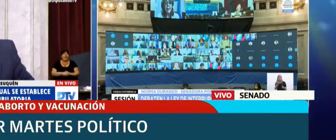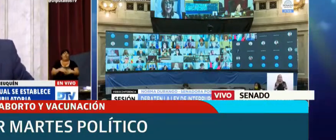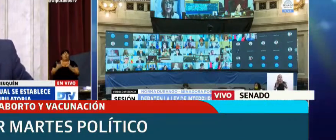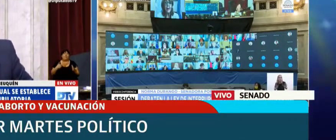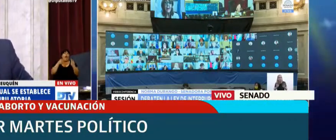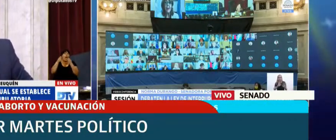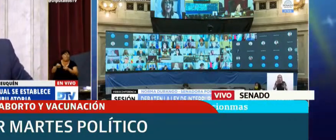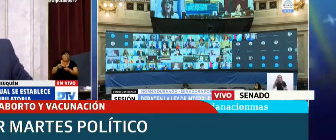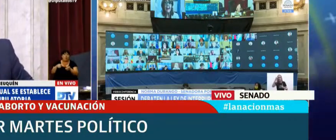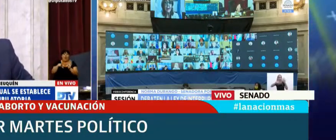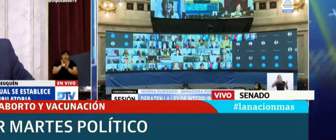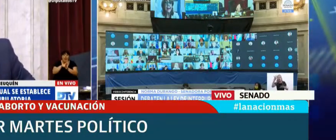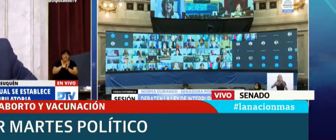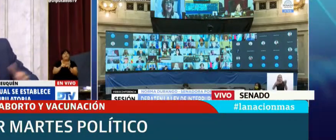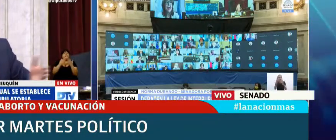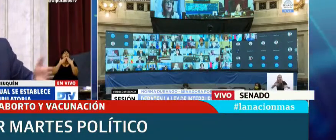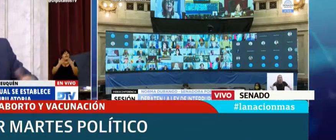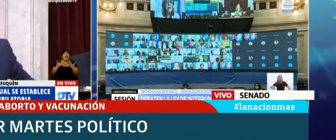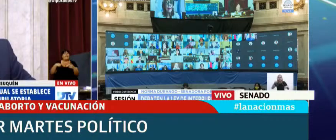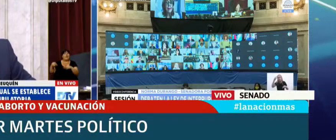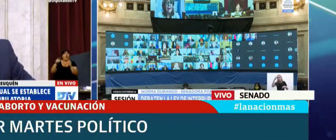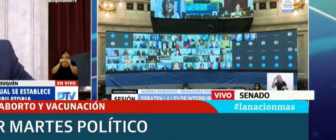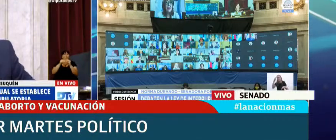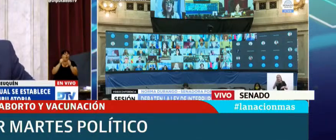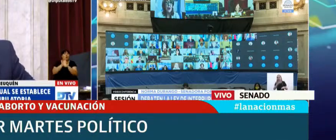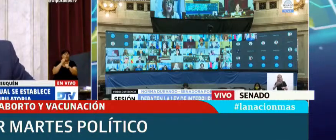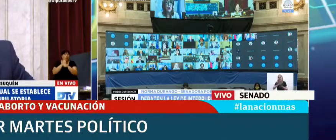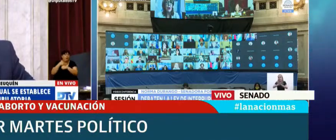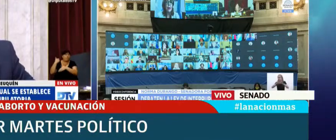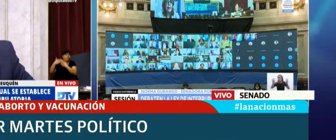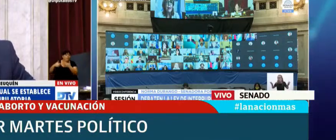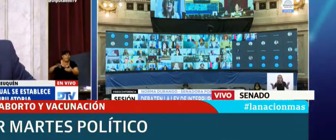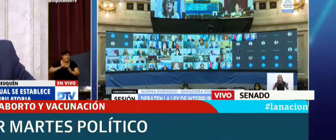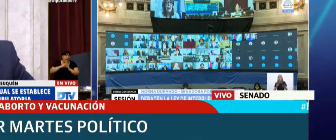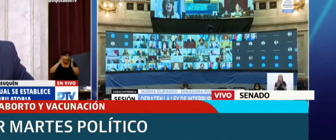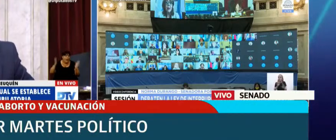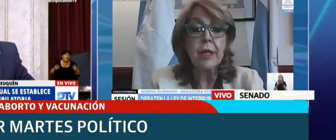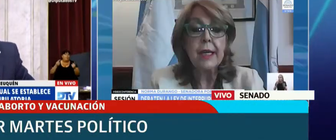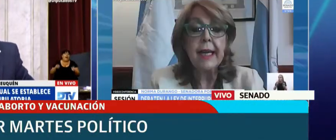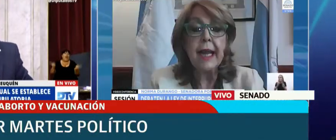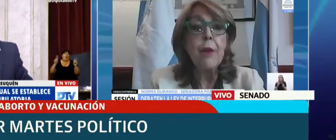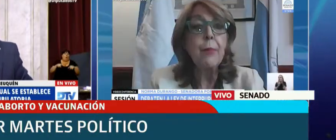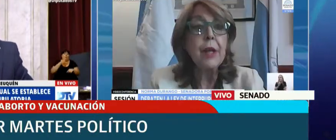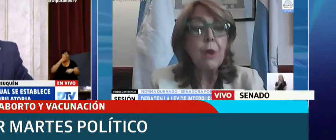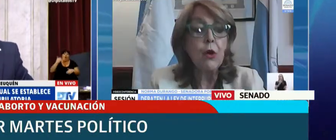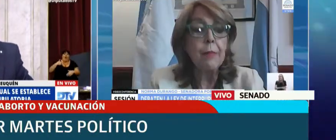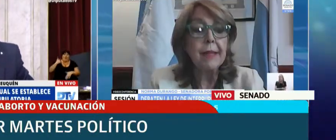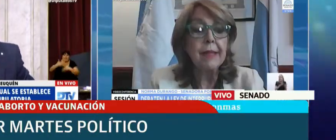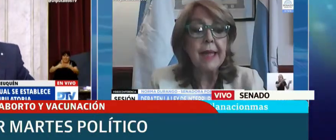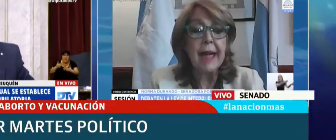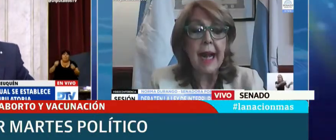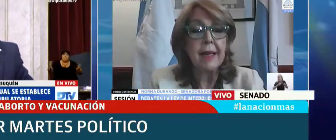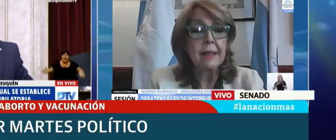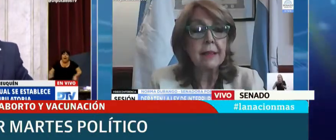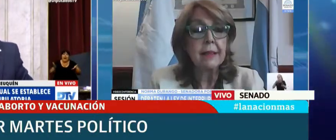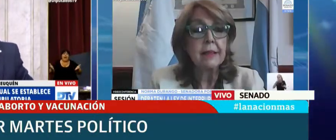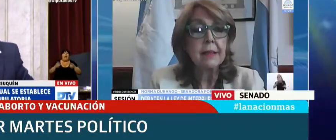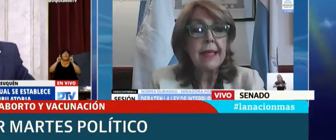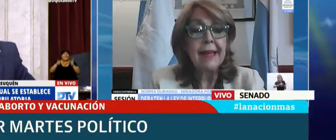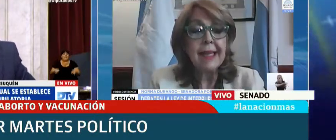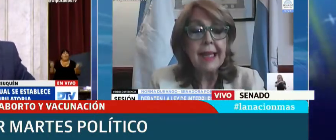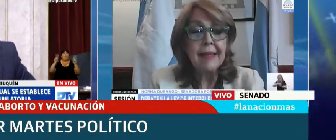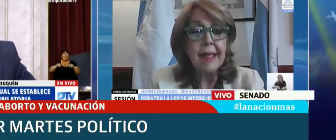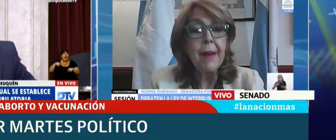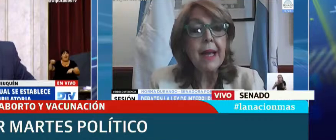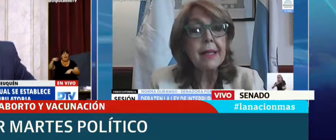este proyecto se venía conversando se venía discutiendo pero recordemos que ella venía frenando lo recordemos hace